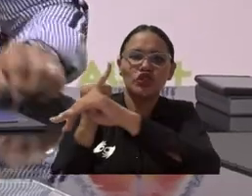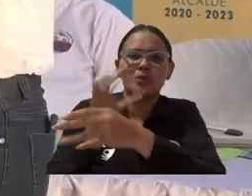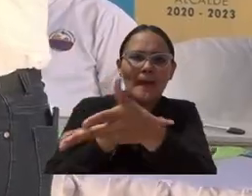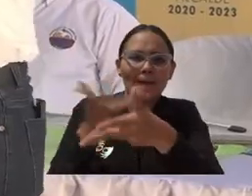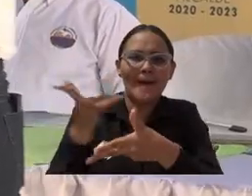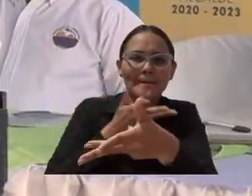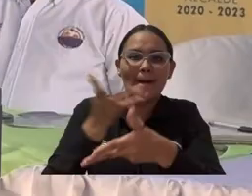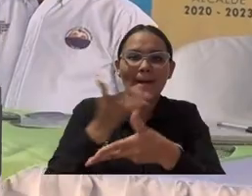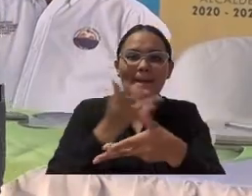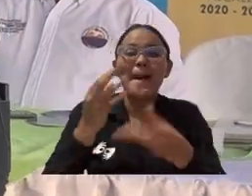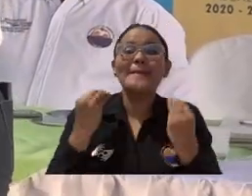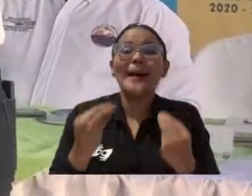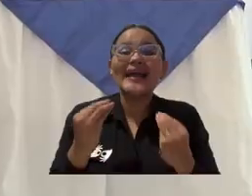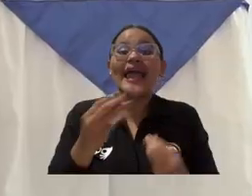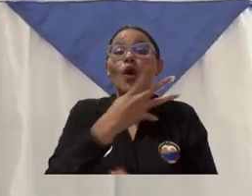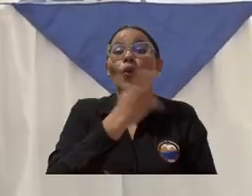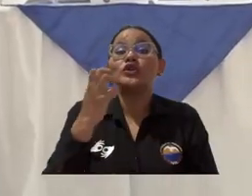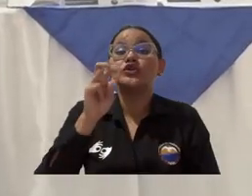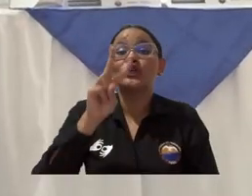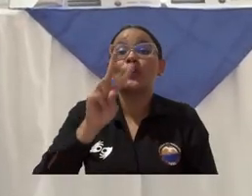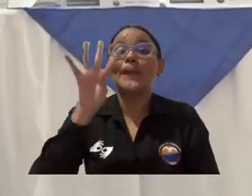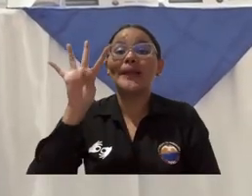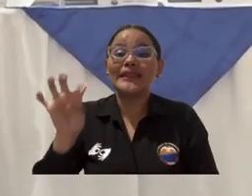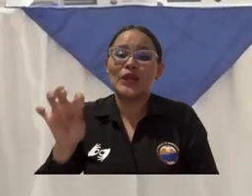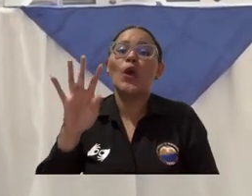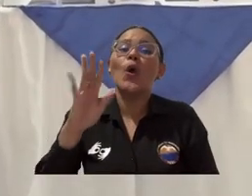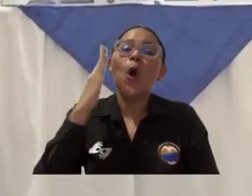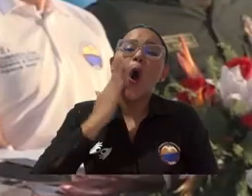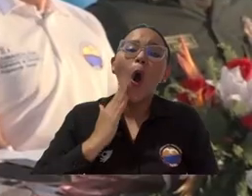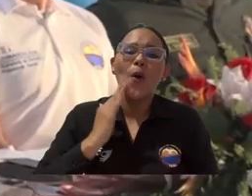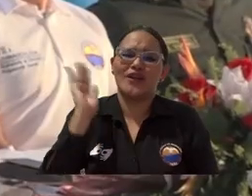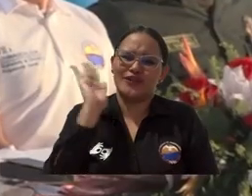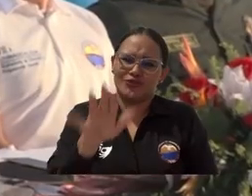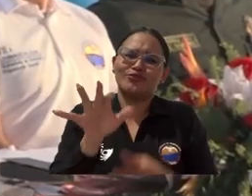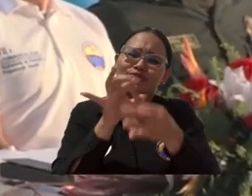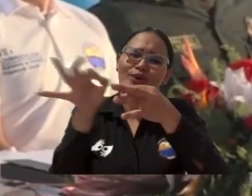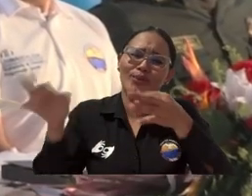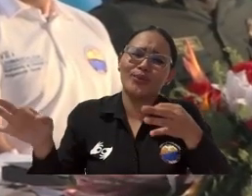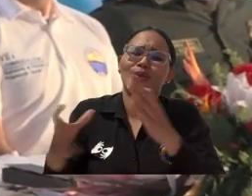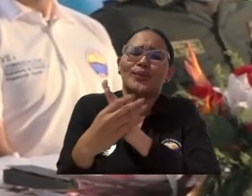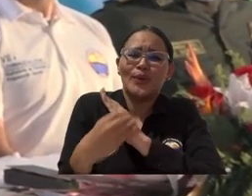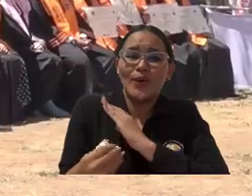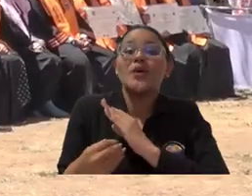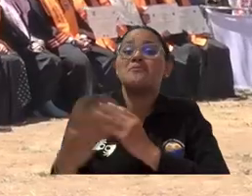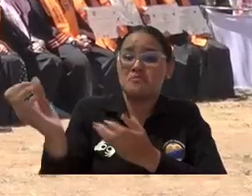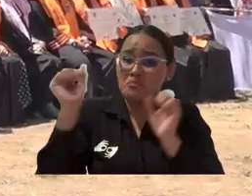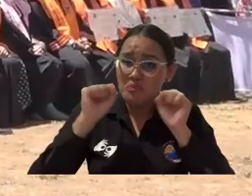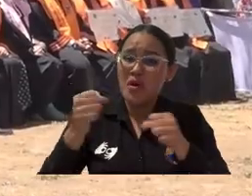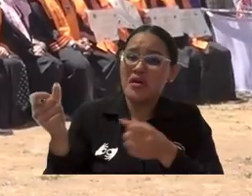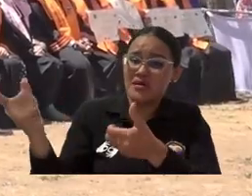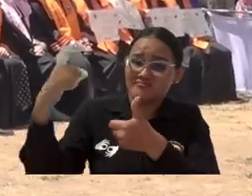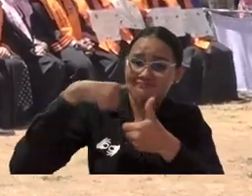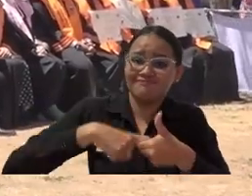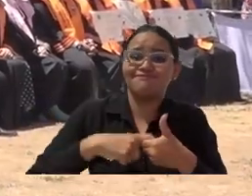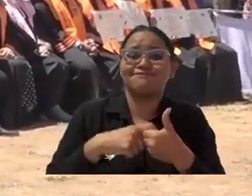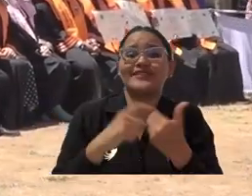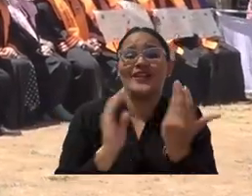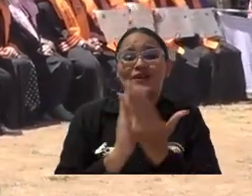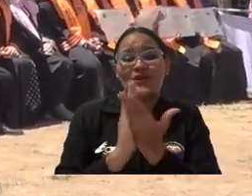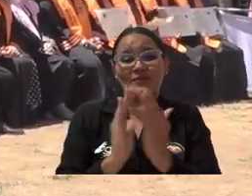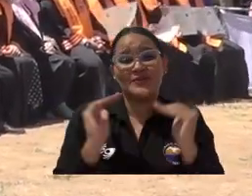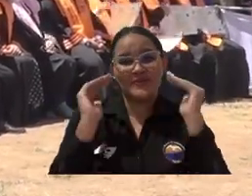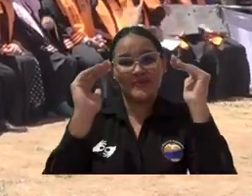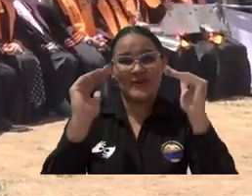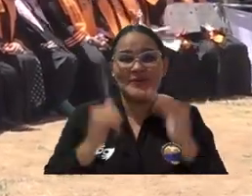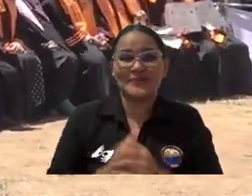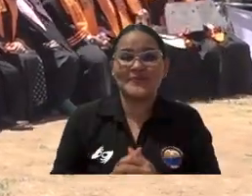interinstitucionales para ampliar la cobertura y permitir que 429 jóvenes de bajos recursos en los municipios pudieran ingresar a la educación